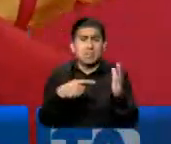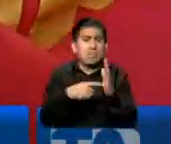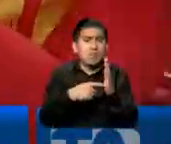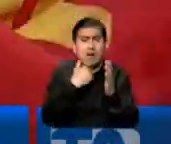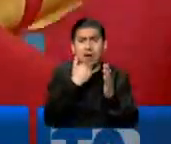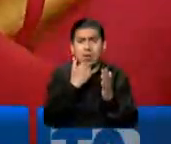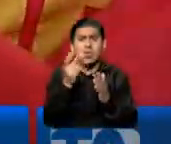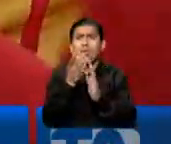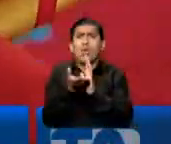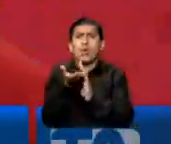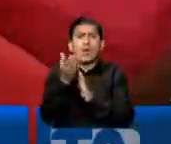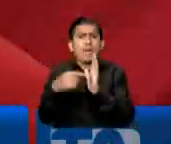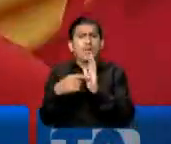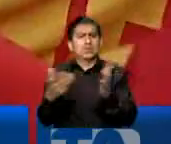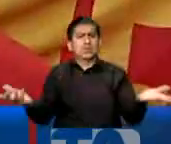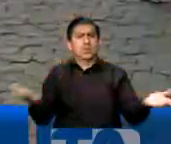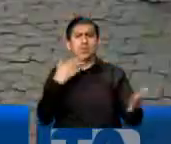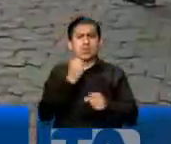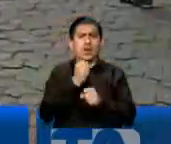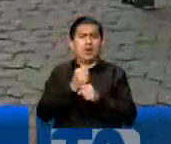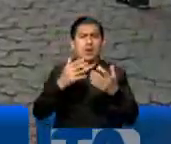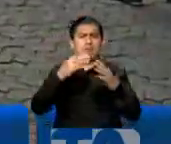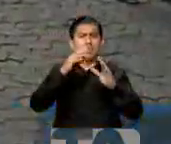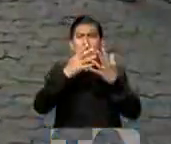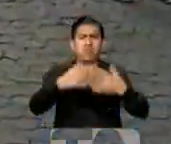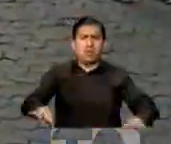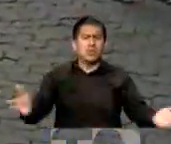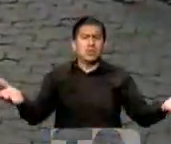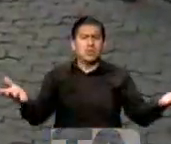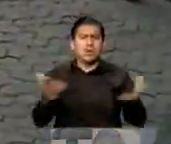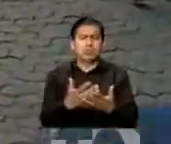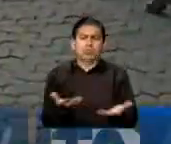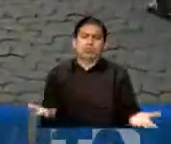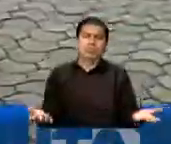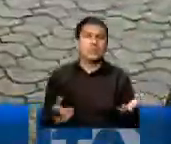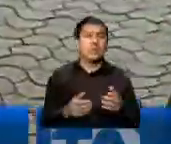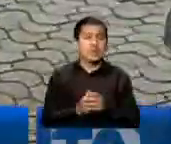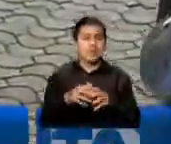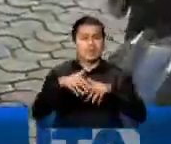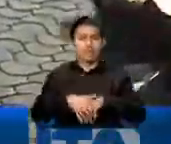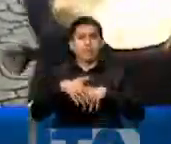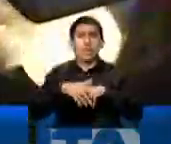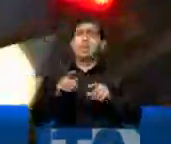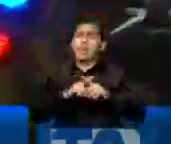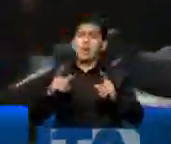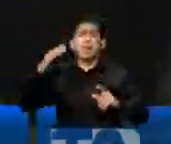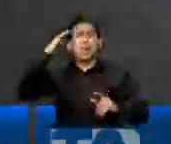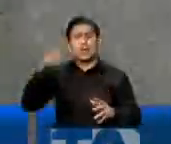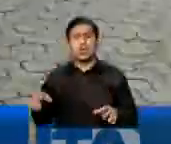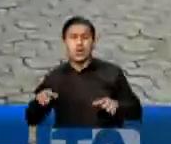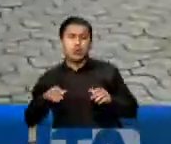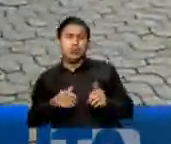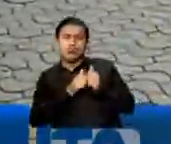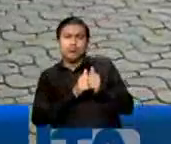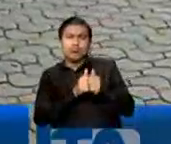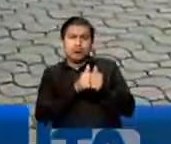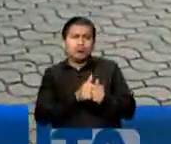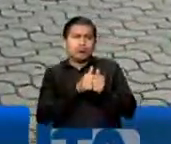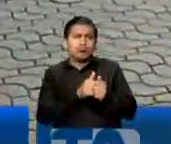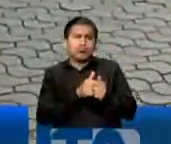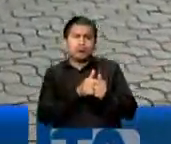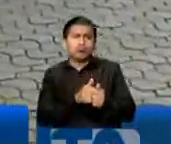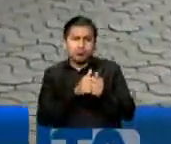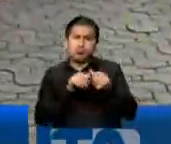la producción, más no al quitar empleo. La marcha fue permanentemente acompañada por miembros de la Policía Nacional. En total